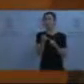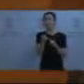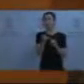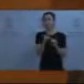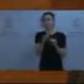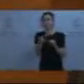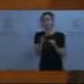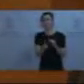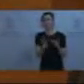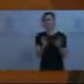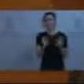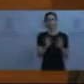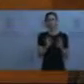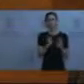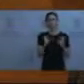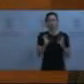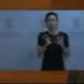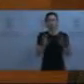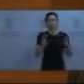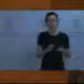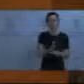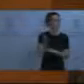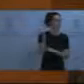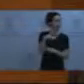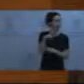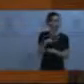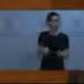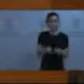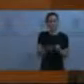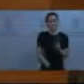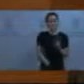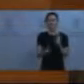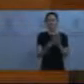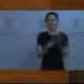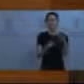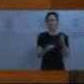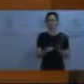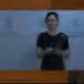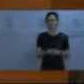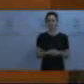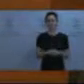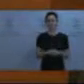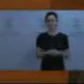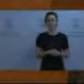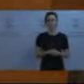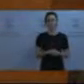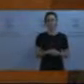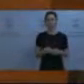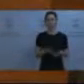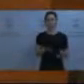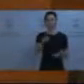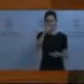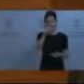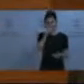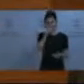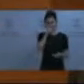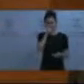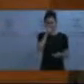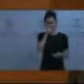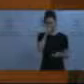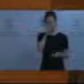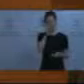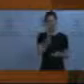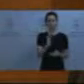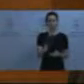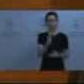ámbito subvencionable, como una actividad más de una comunidad asturiana. Y, mire, le recuerdo que el pasado día 3 el